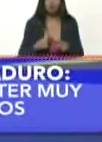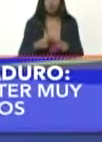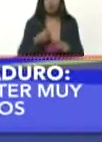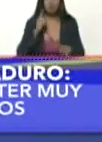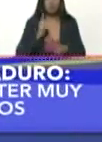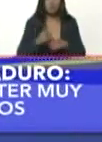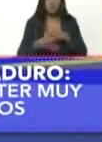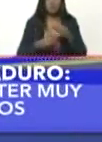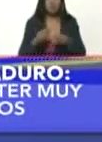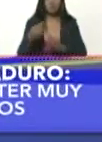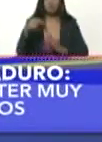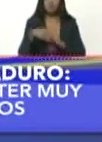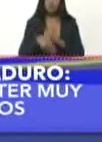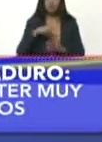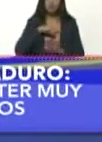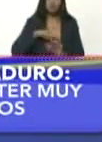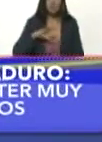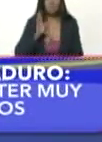profundizar nosotros.